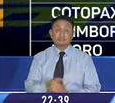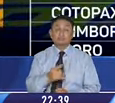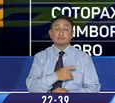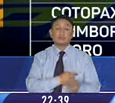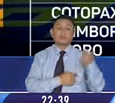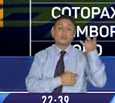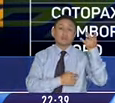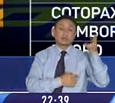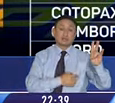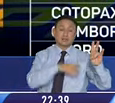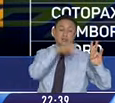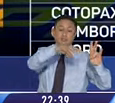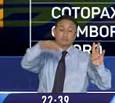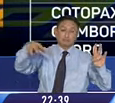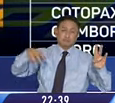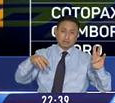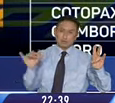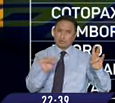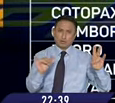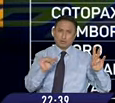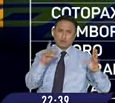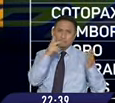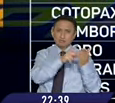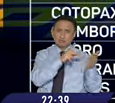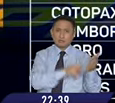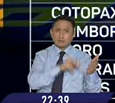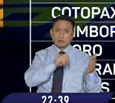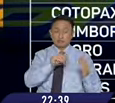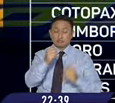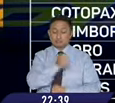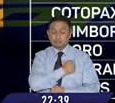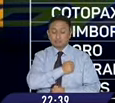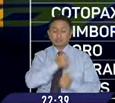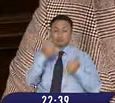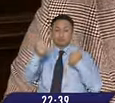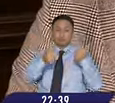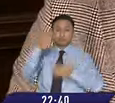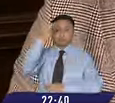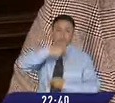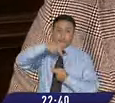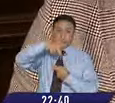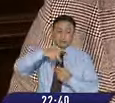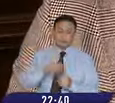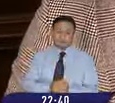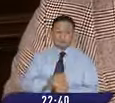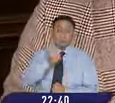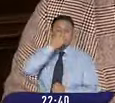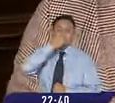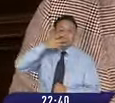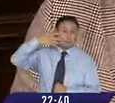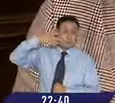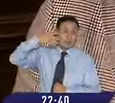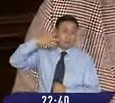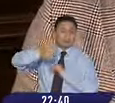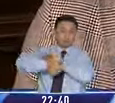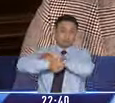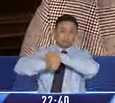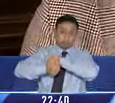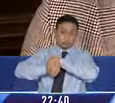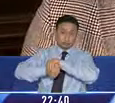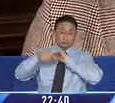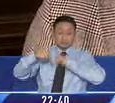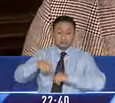24 provincias también efectuarán los respectivos programas con sus candidatos a la prefectura. En el caso de la Amazonía y Galápagos, por considerar